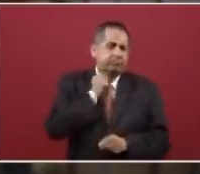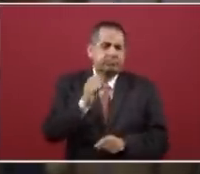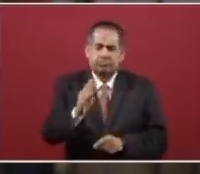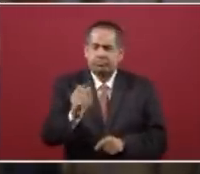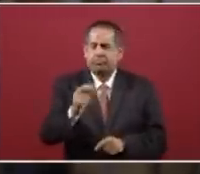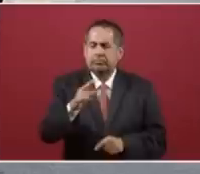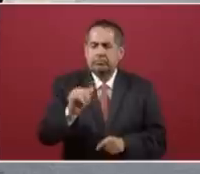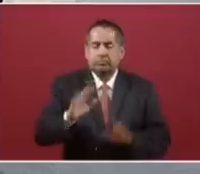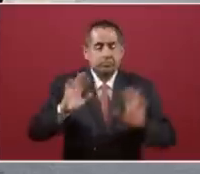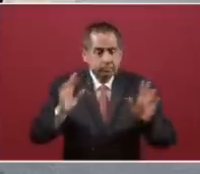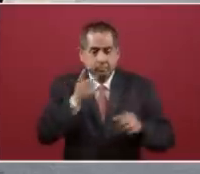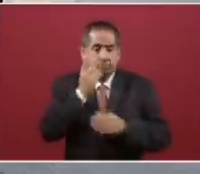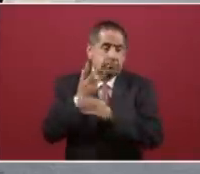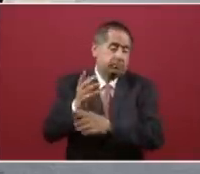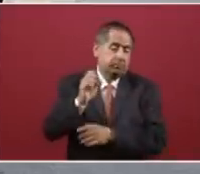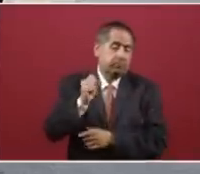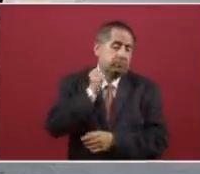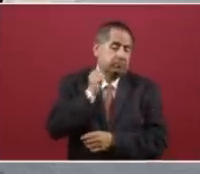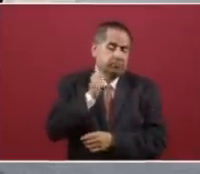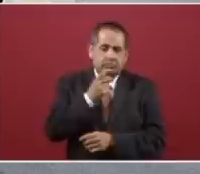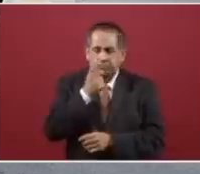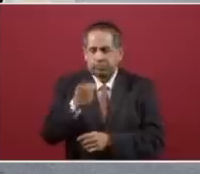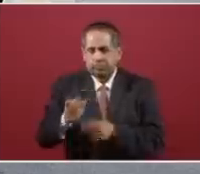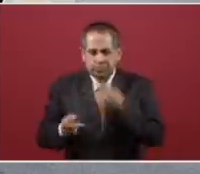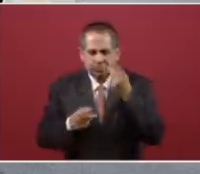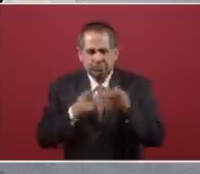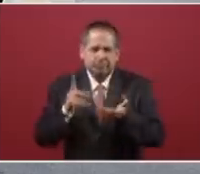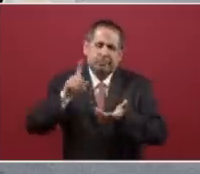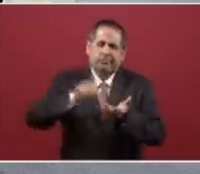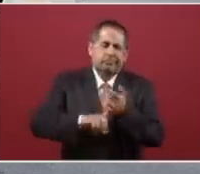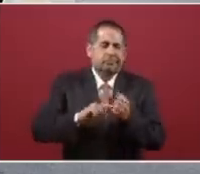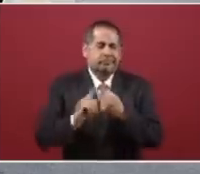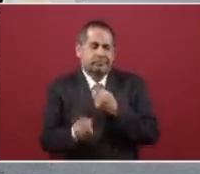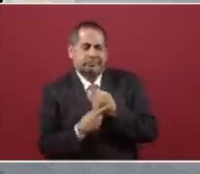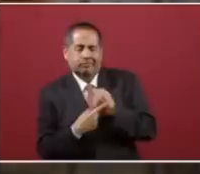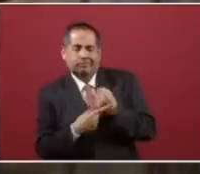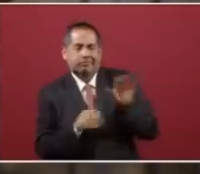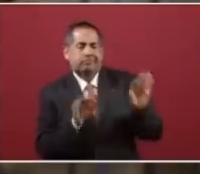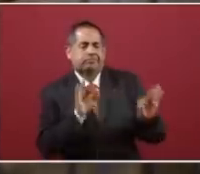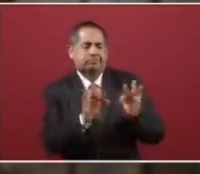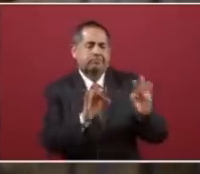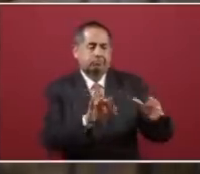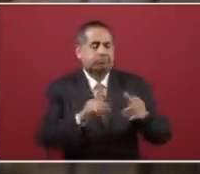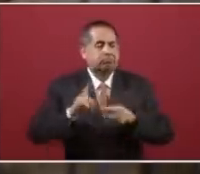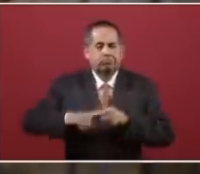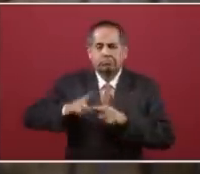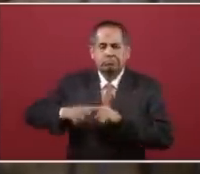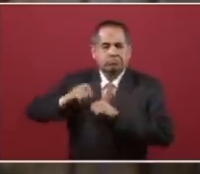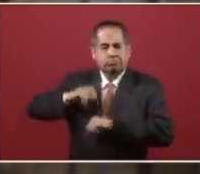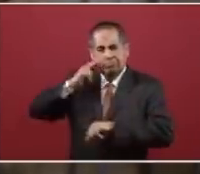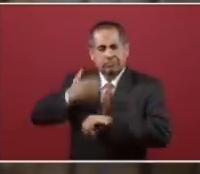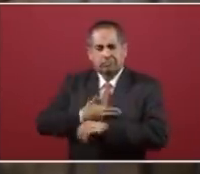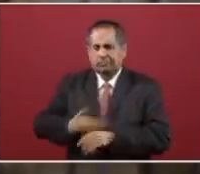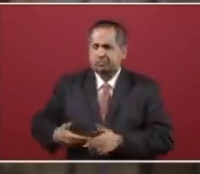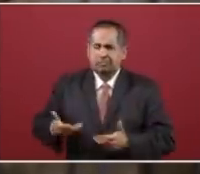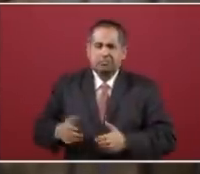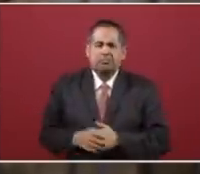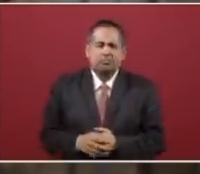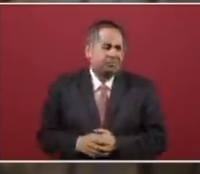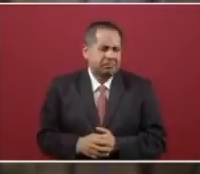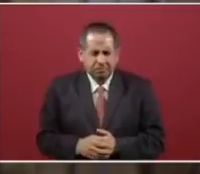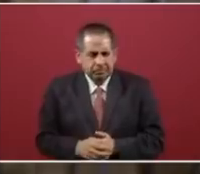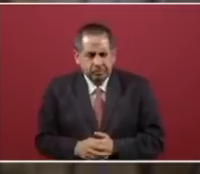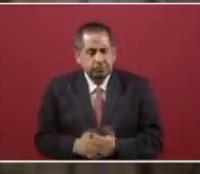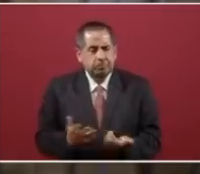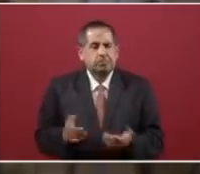según el senador dice que son orquestadas desde el propio ejecutivo me gustaría conocer su opinión y entorno